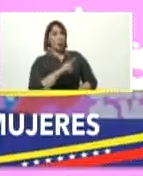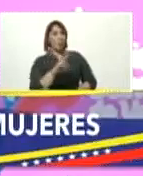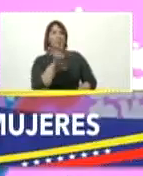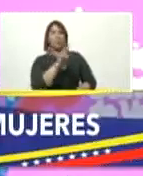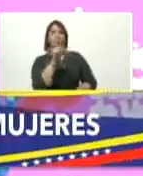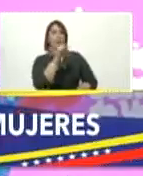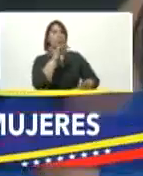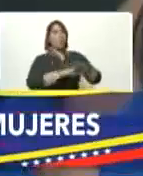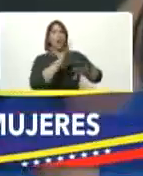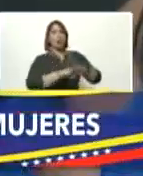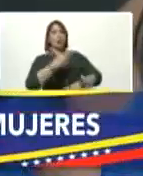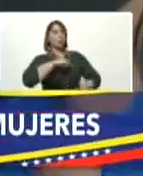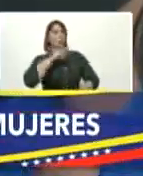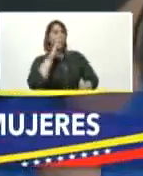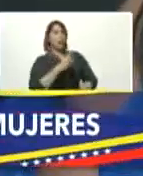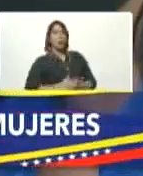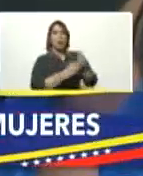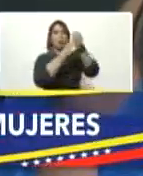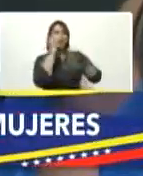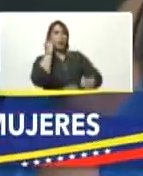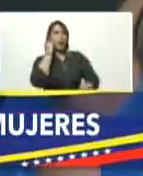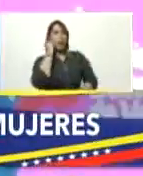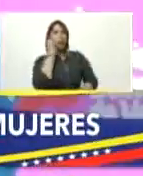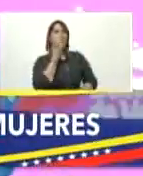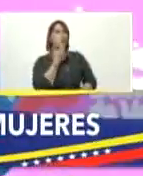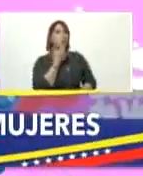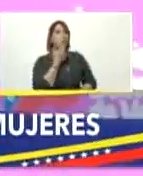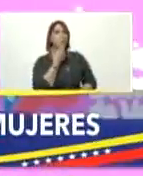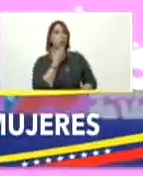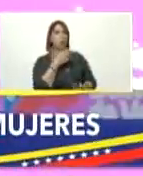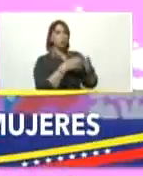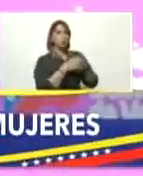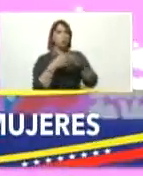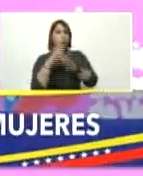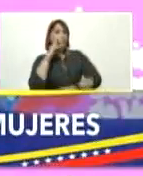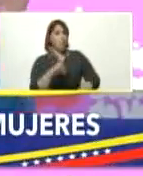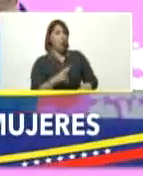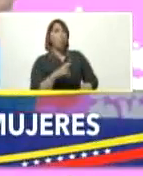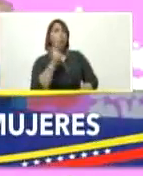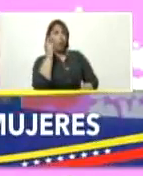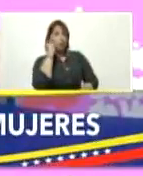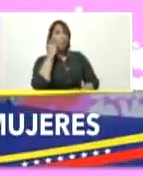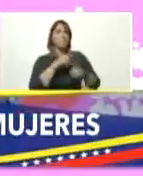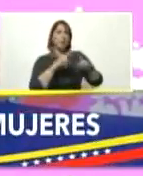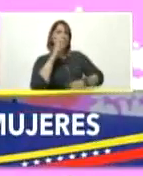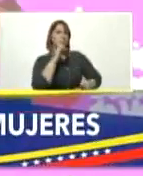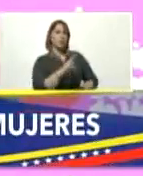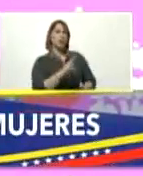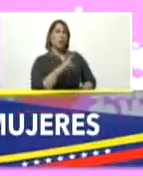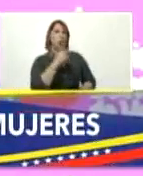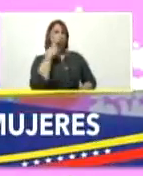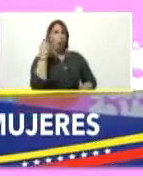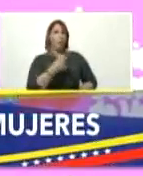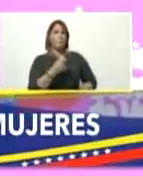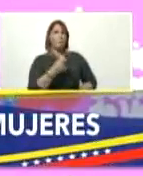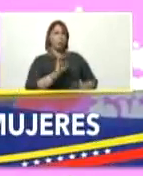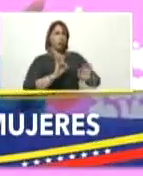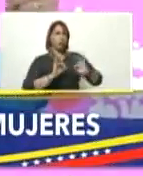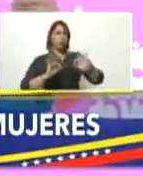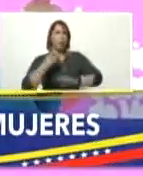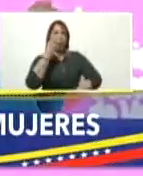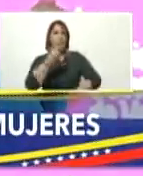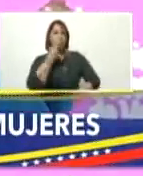ocurre. Cuando nosotros vemos el liderazgo en los bloques hegemónicos, vemos mujeres, pero con la visión patriarcal del ejercicio a la